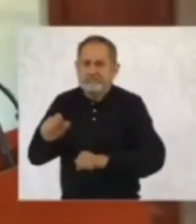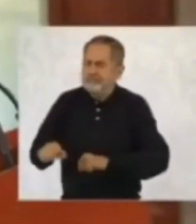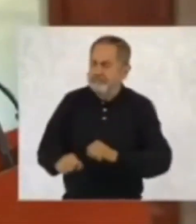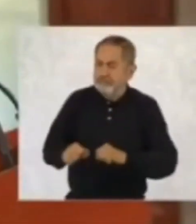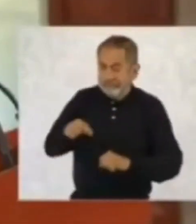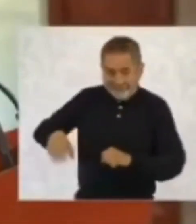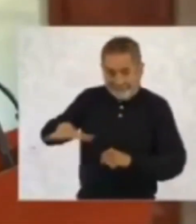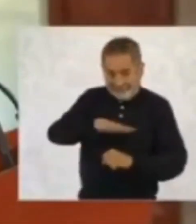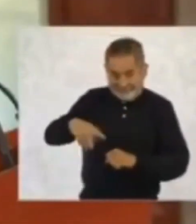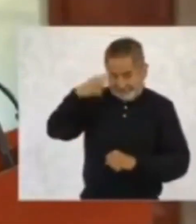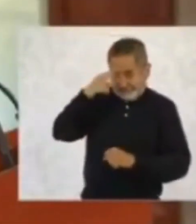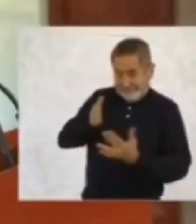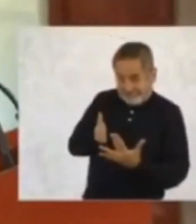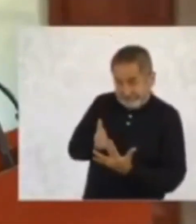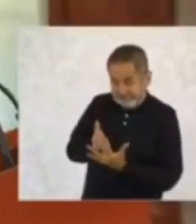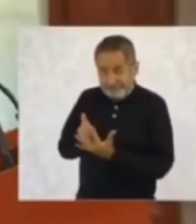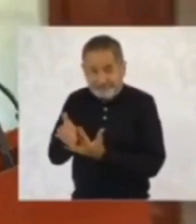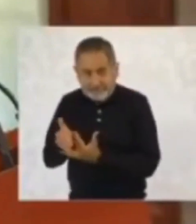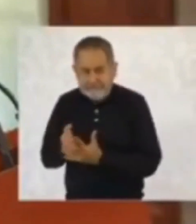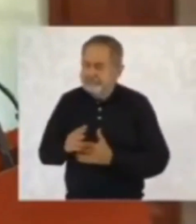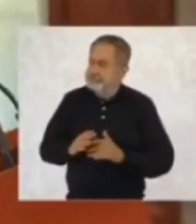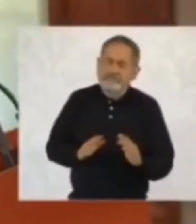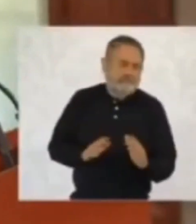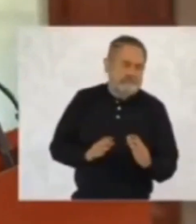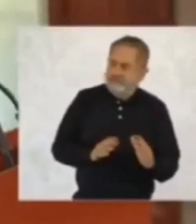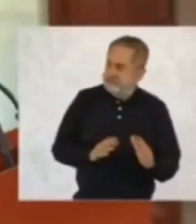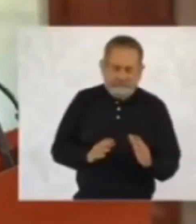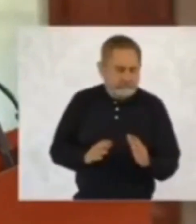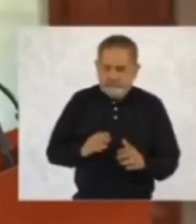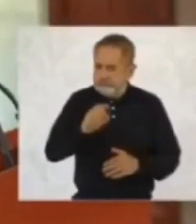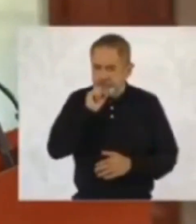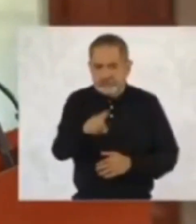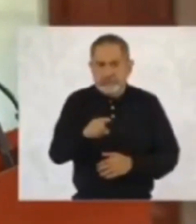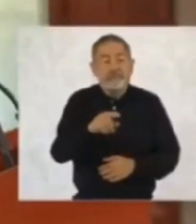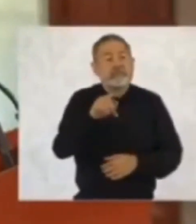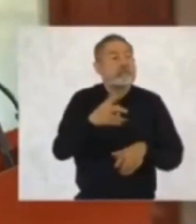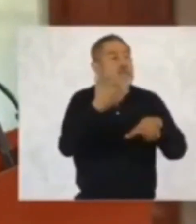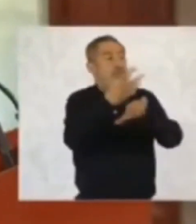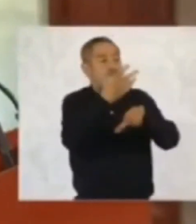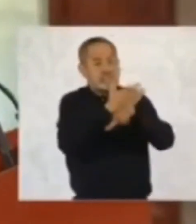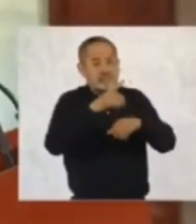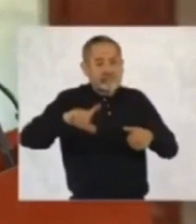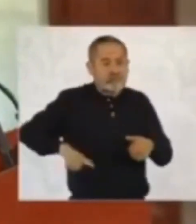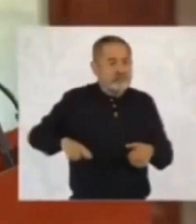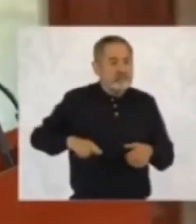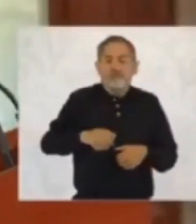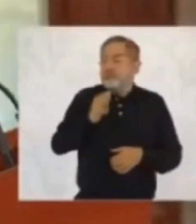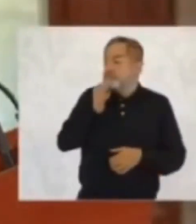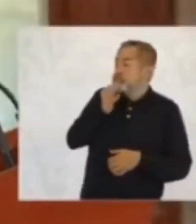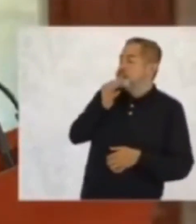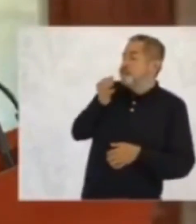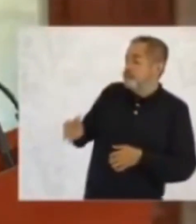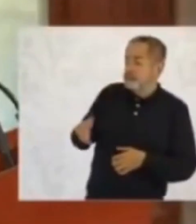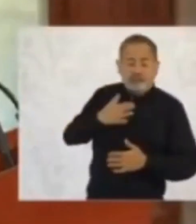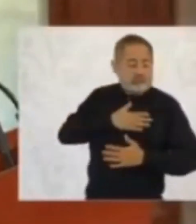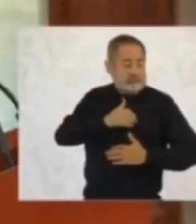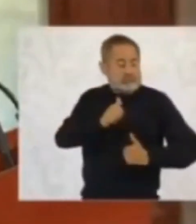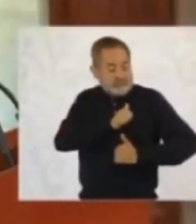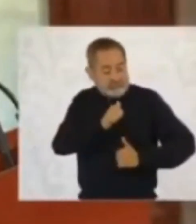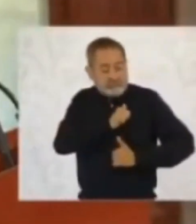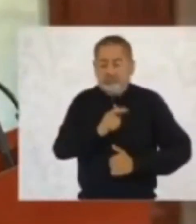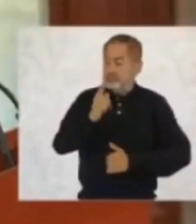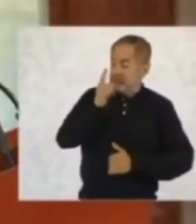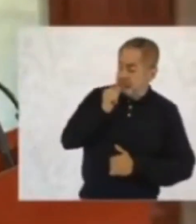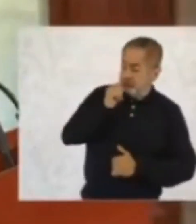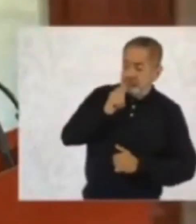territorio mexicano, así como la aseveración de que el gobierno de Estados Unidos informó que sus soldados,